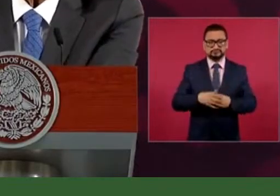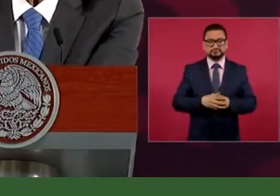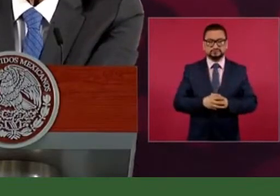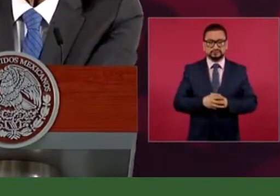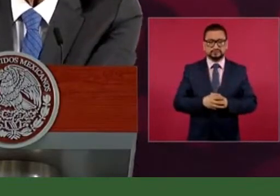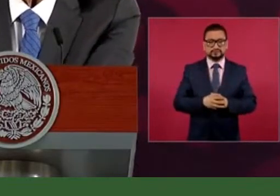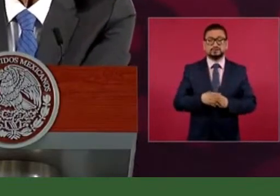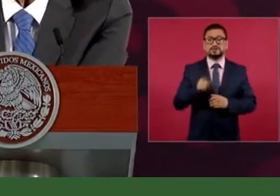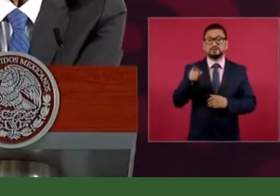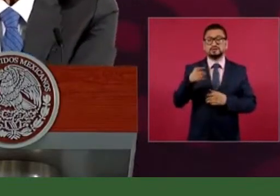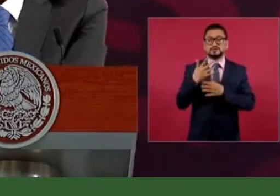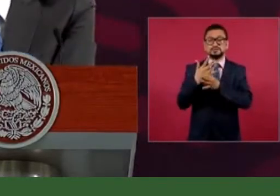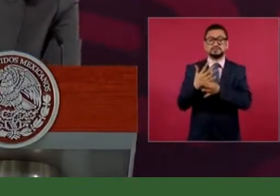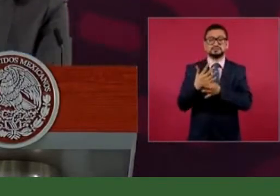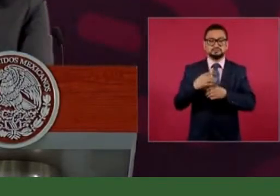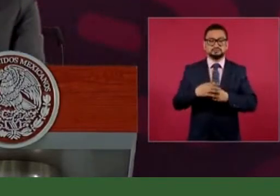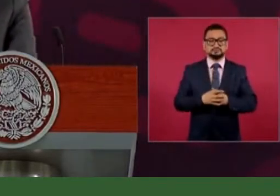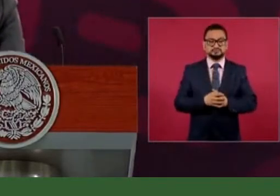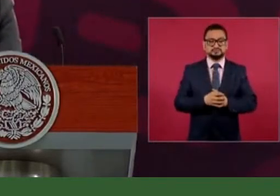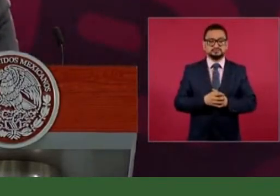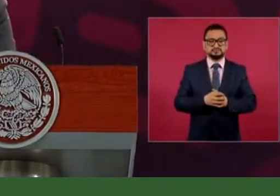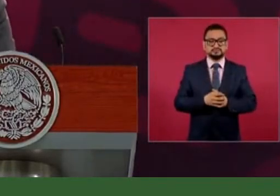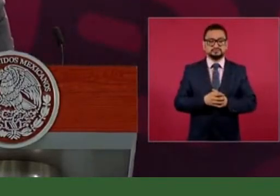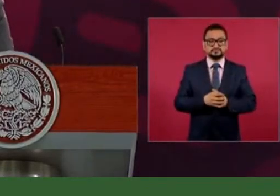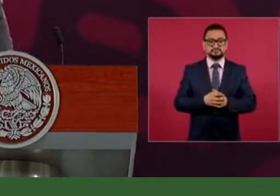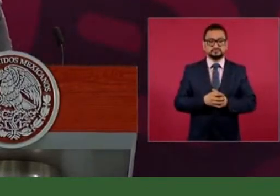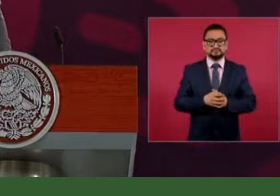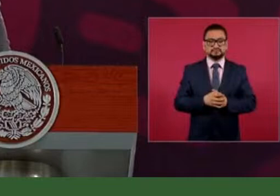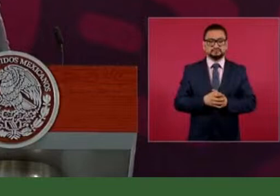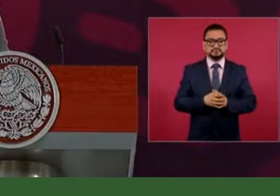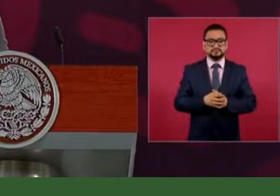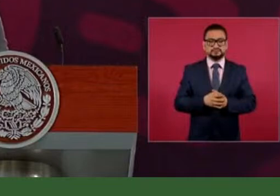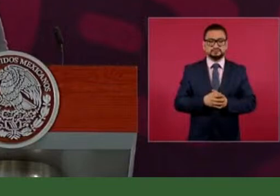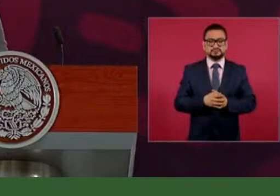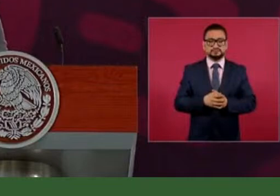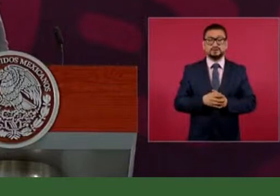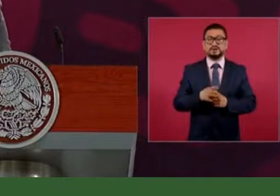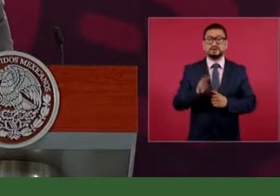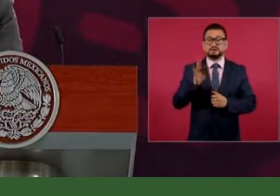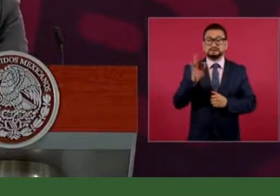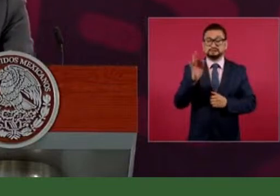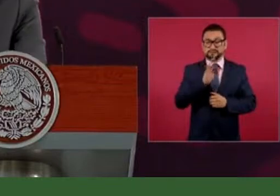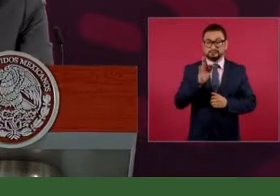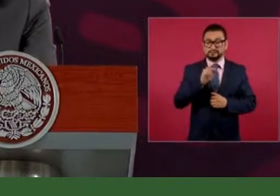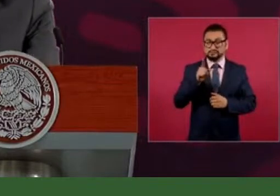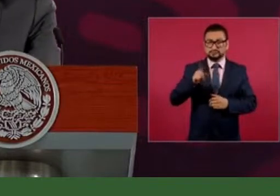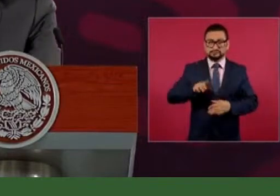Llegó a decir, a pesar de sus posturas